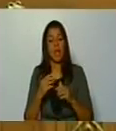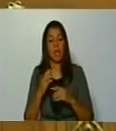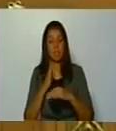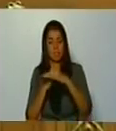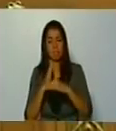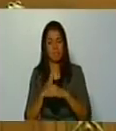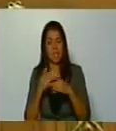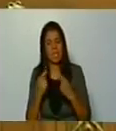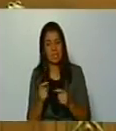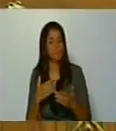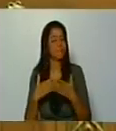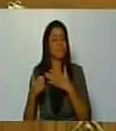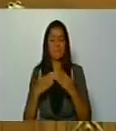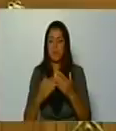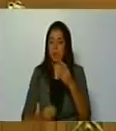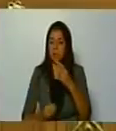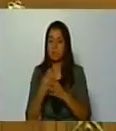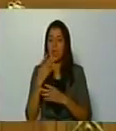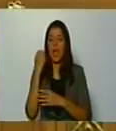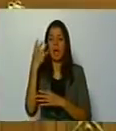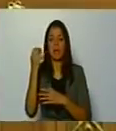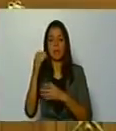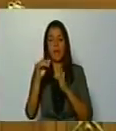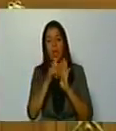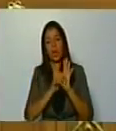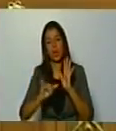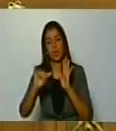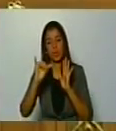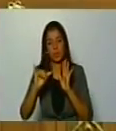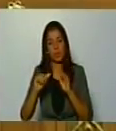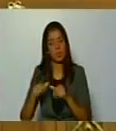comienza a hacer el trabajo que le toca,